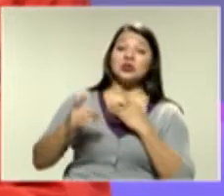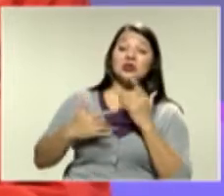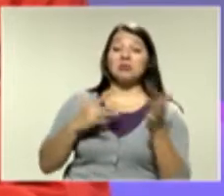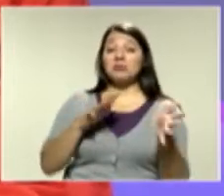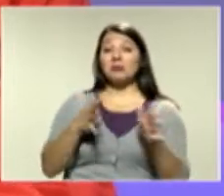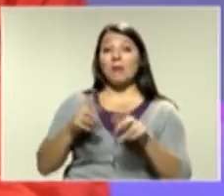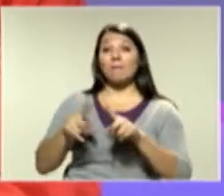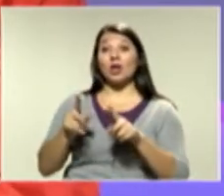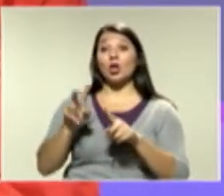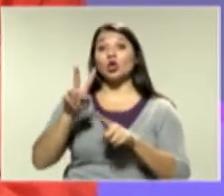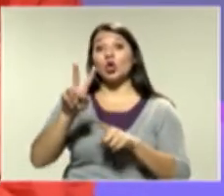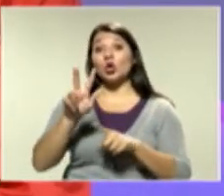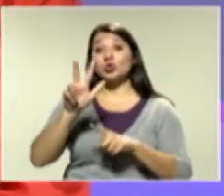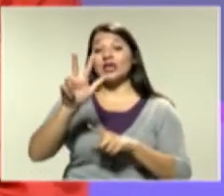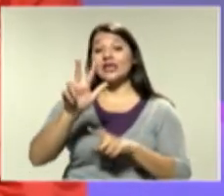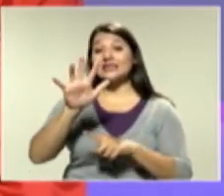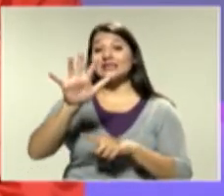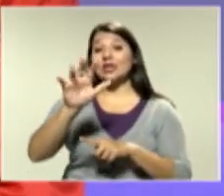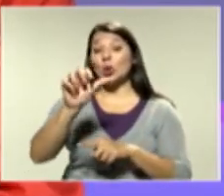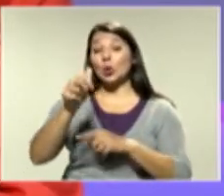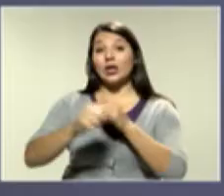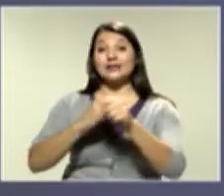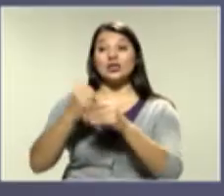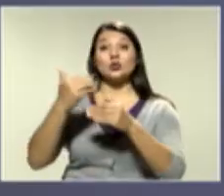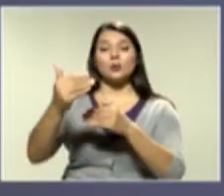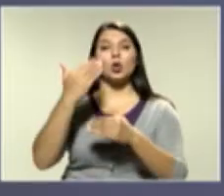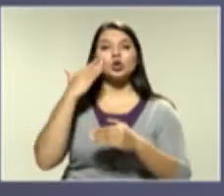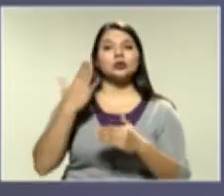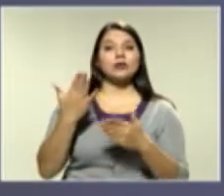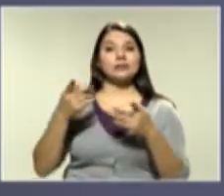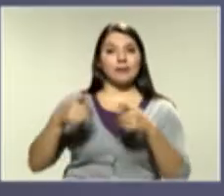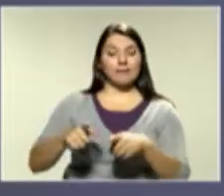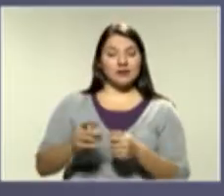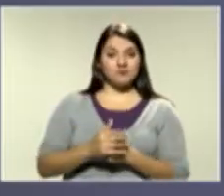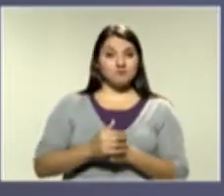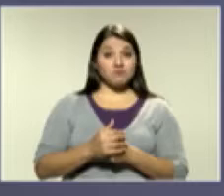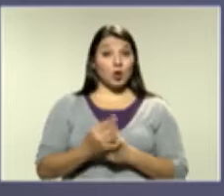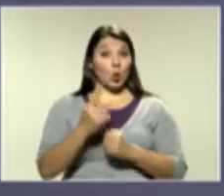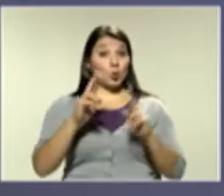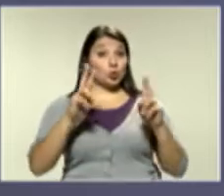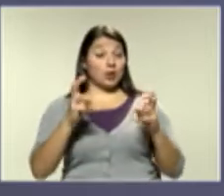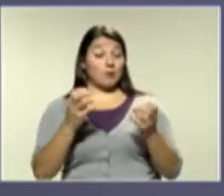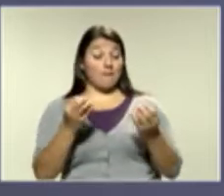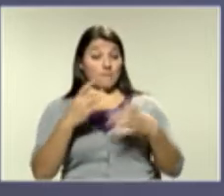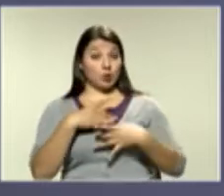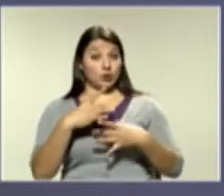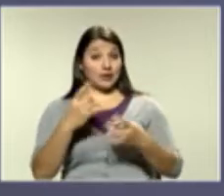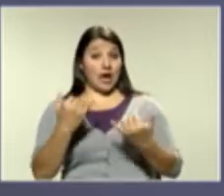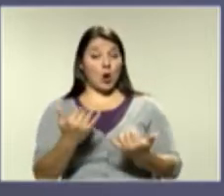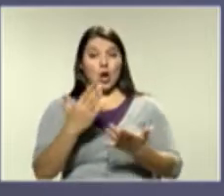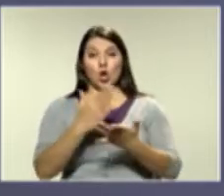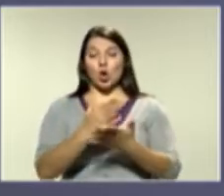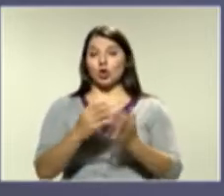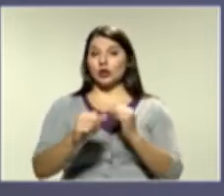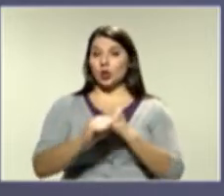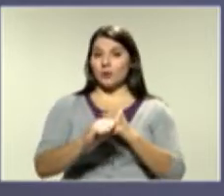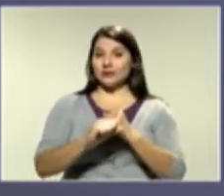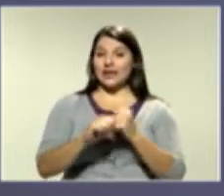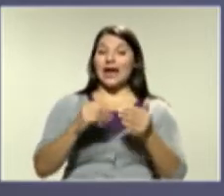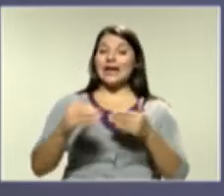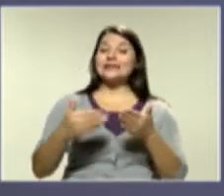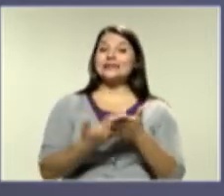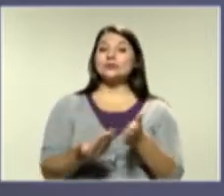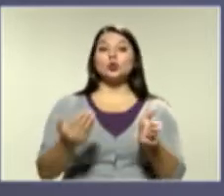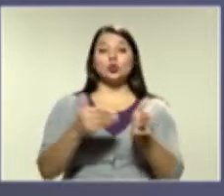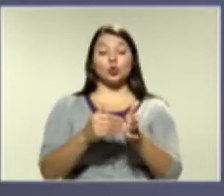dentro de unos 2, 3, 5, 10 años. Un tema de máximo interés. Vamos a un corte comercial y